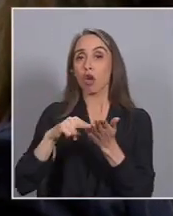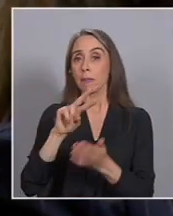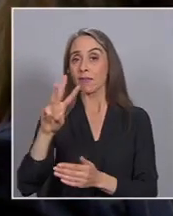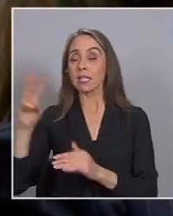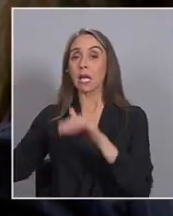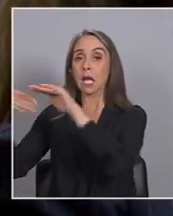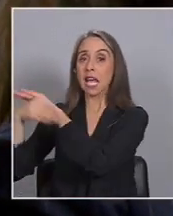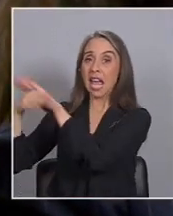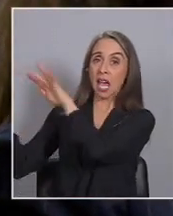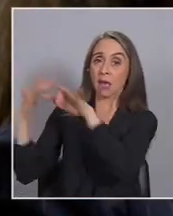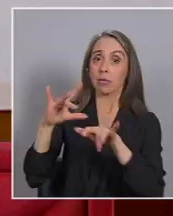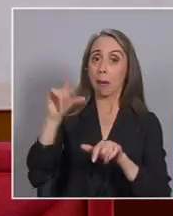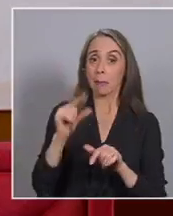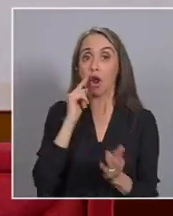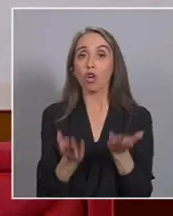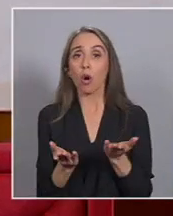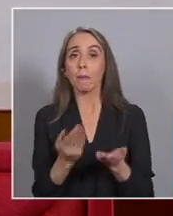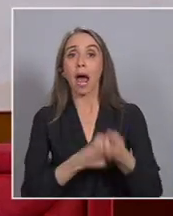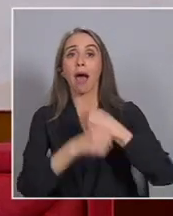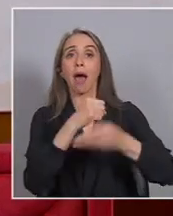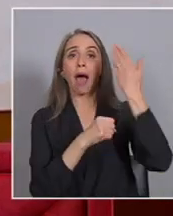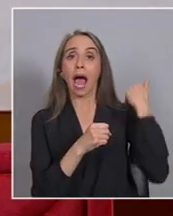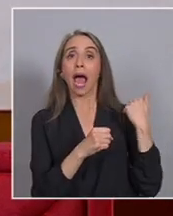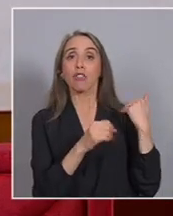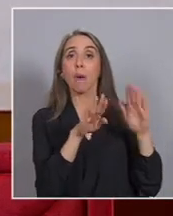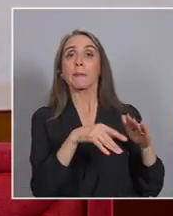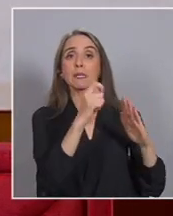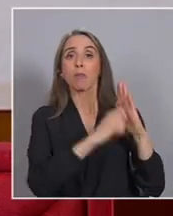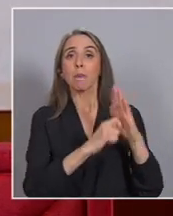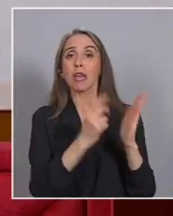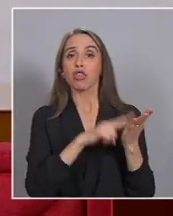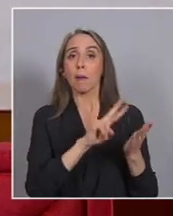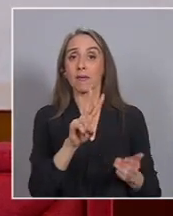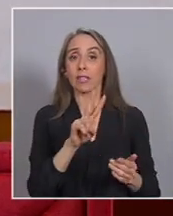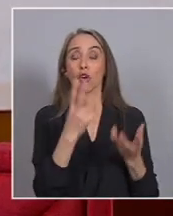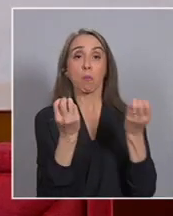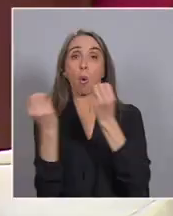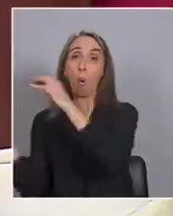mismo periodo del 2022. En materia administrativa,